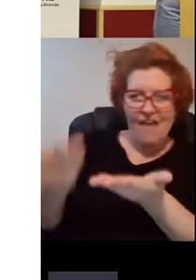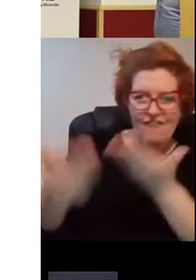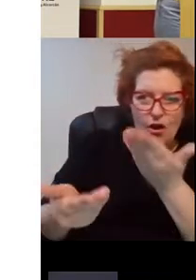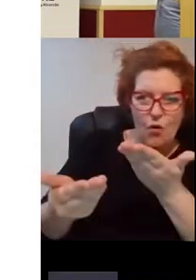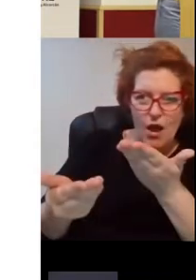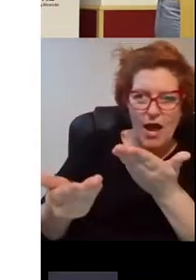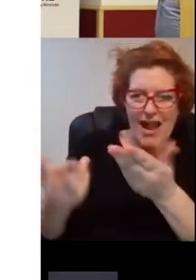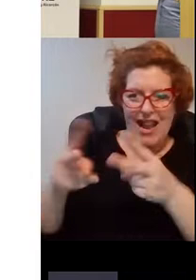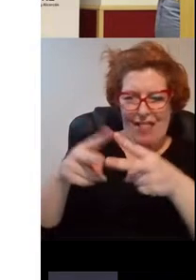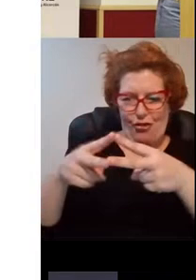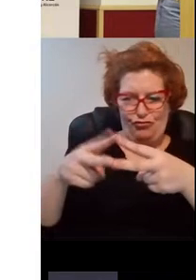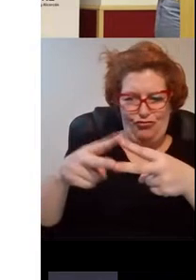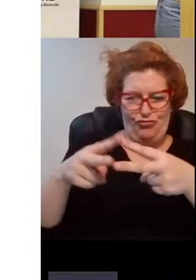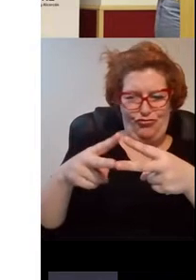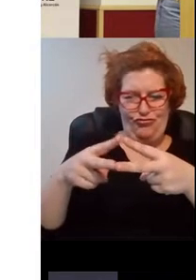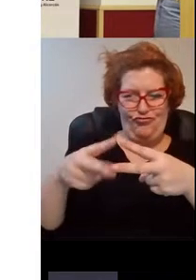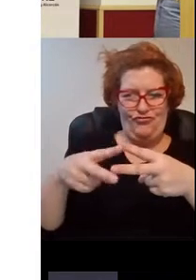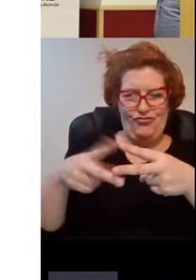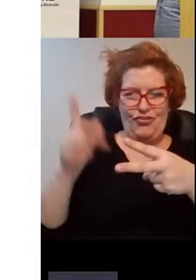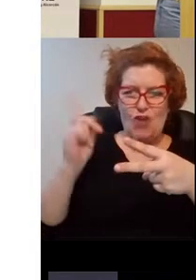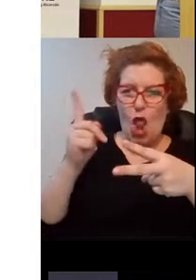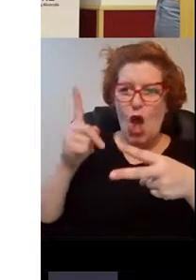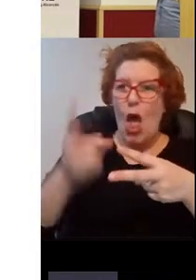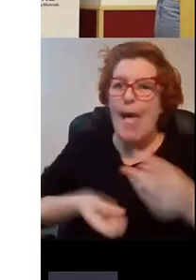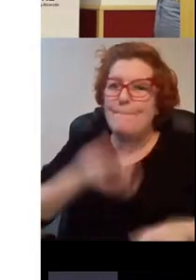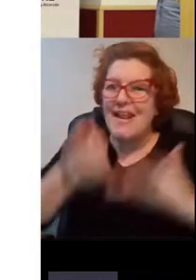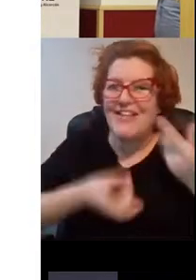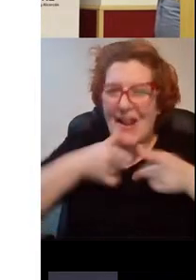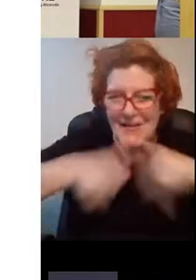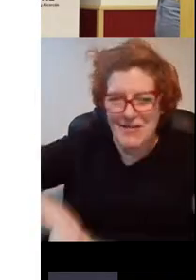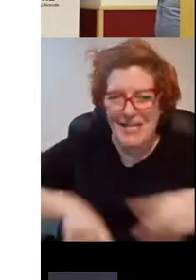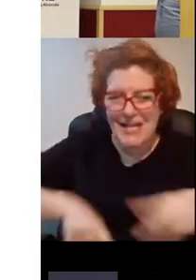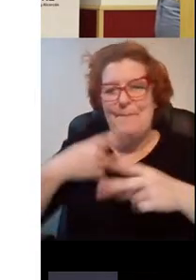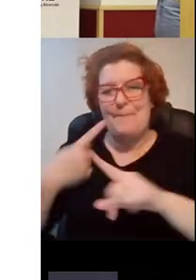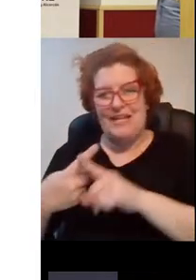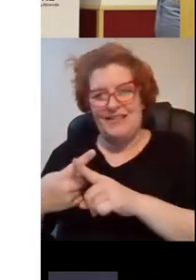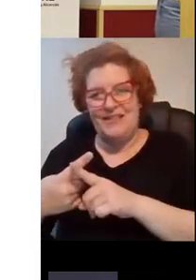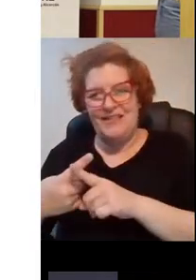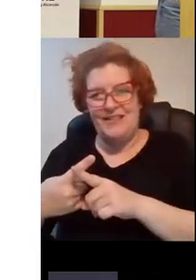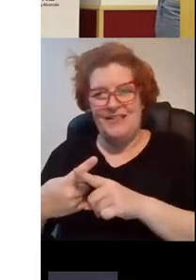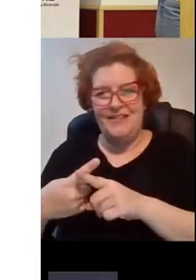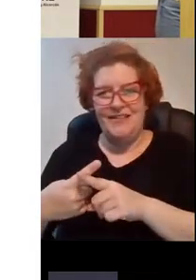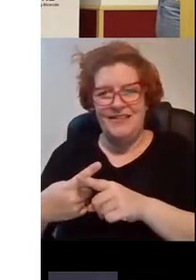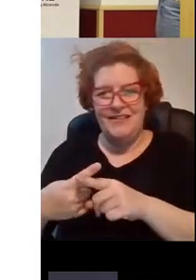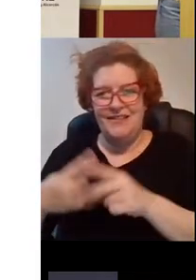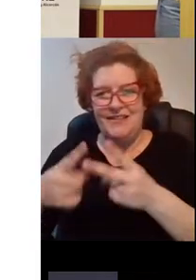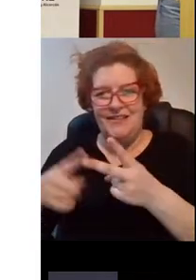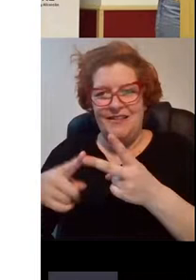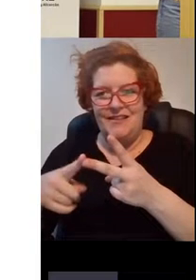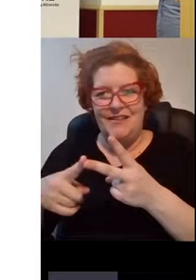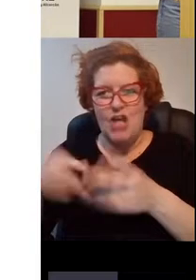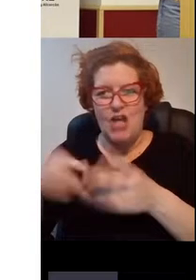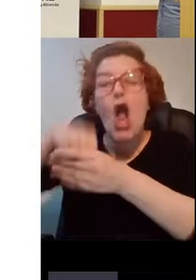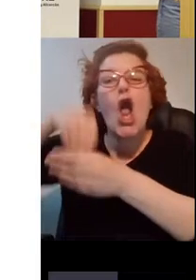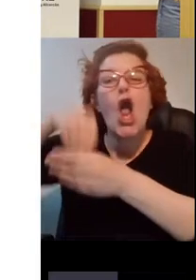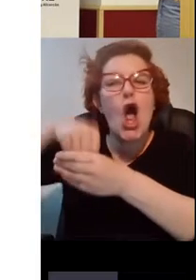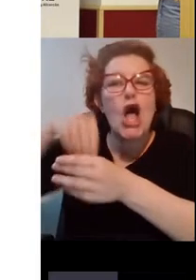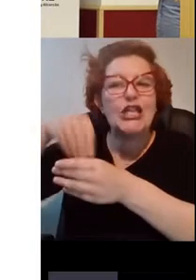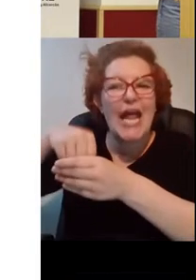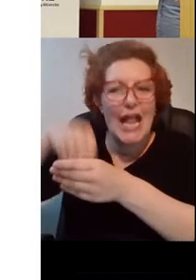ambos aspectos, que no solamente se tiene en cuenta la expresión lingüística, lo que aprenden de lengua, sino también todos los contenidos